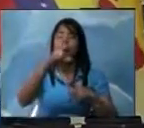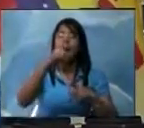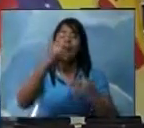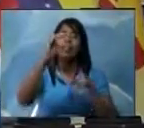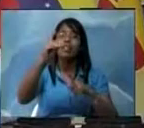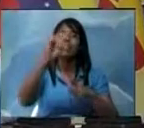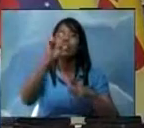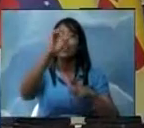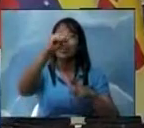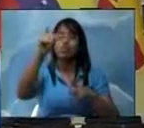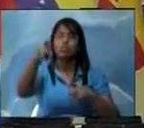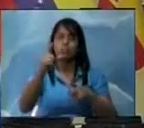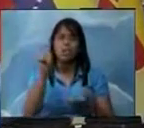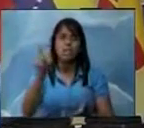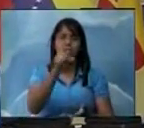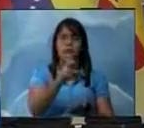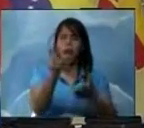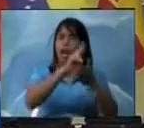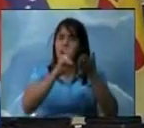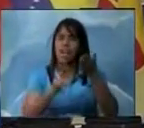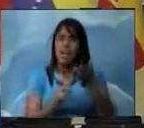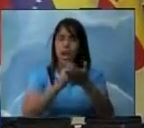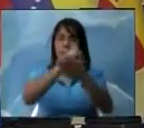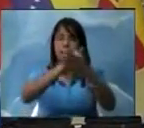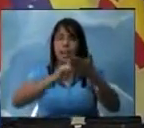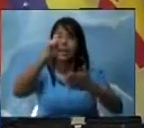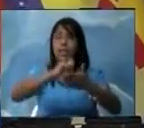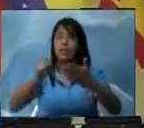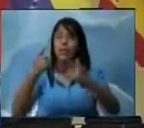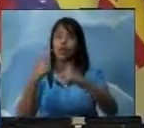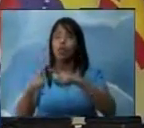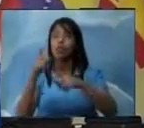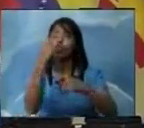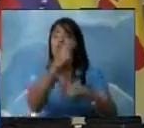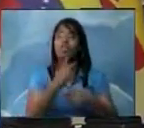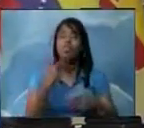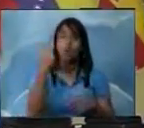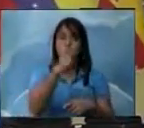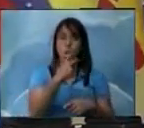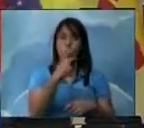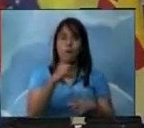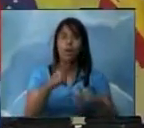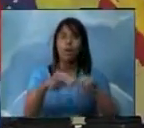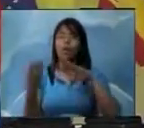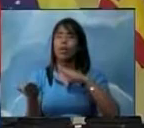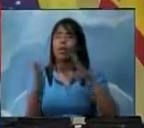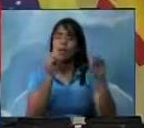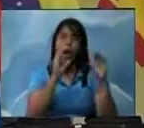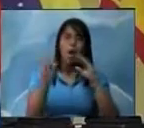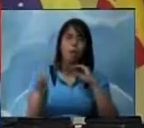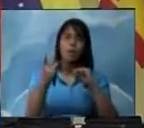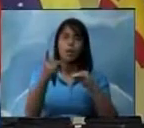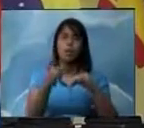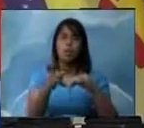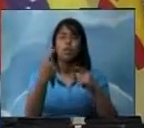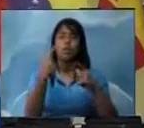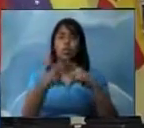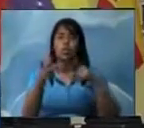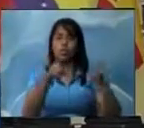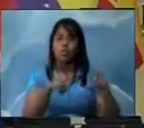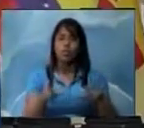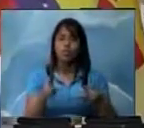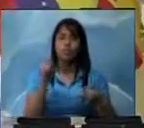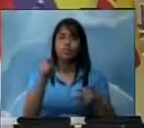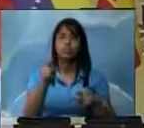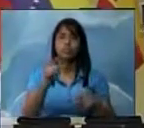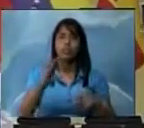a enseñar a leer, a escribir en el idioma de los caldeos, en lo que hablamos aquí en Babilonia.